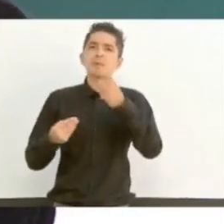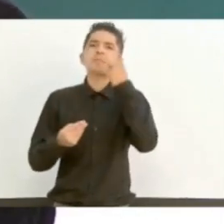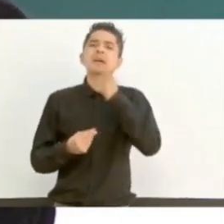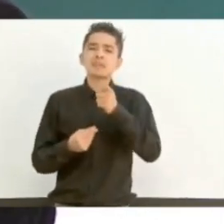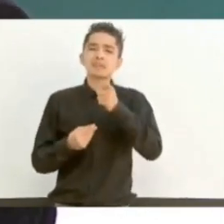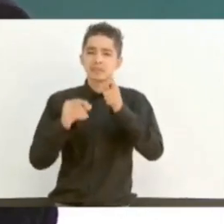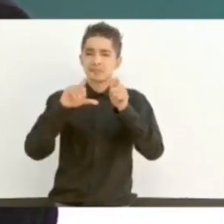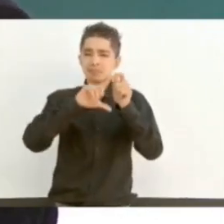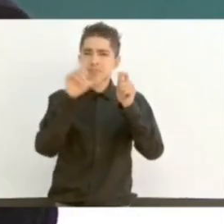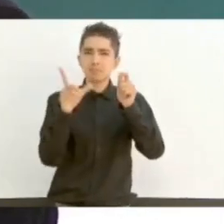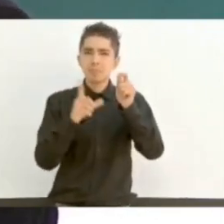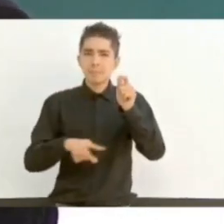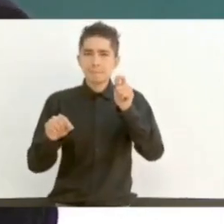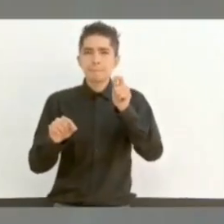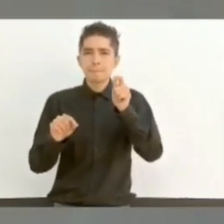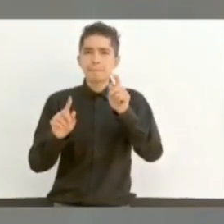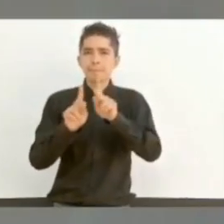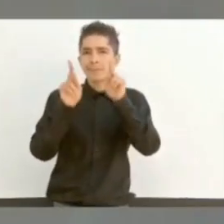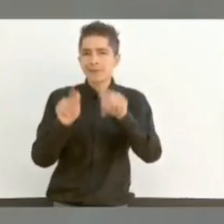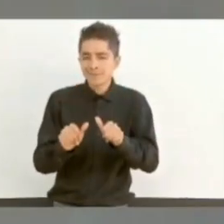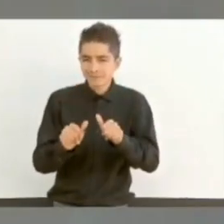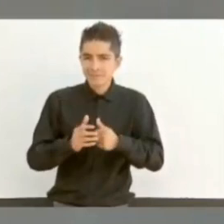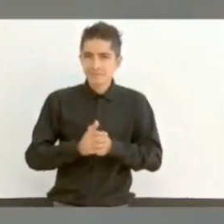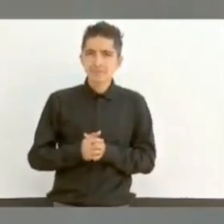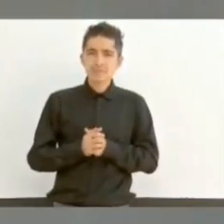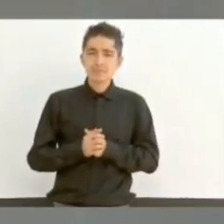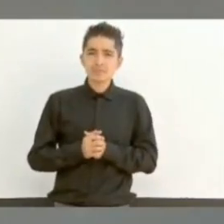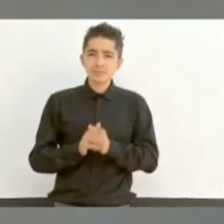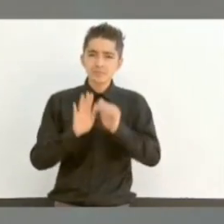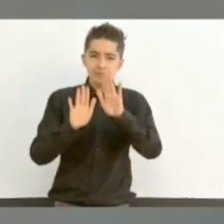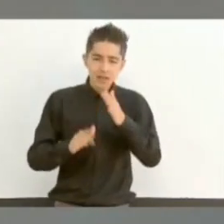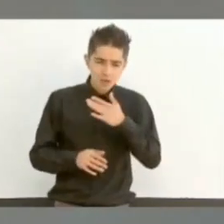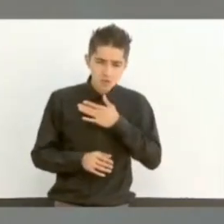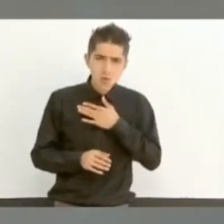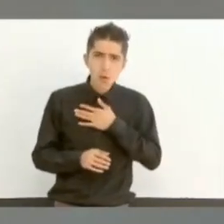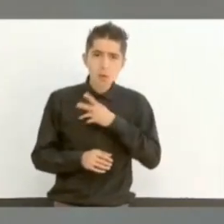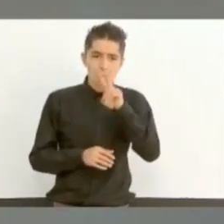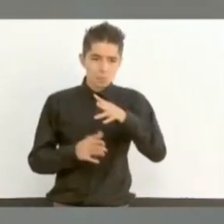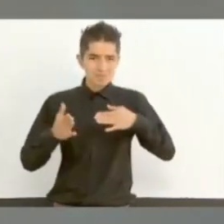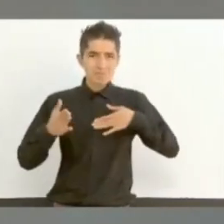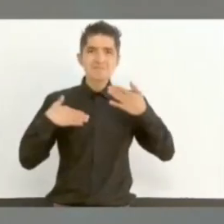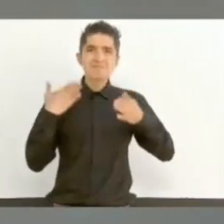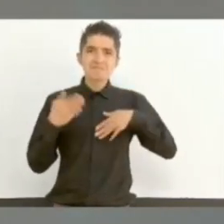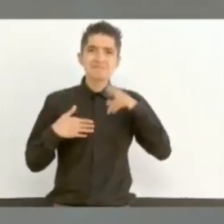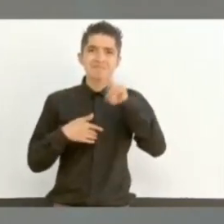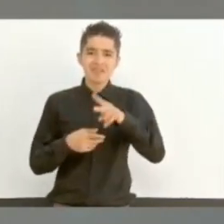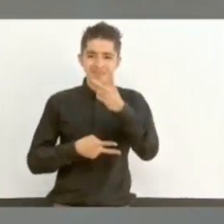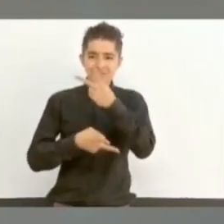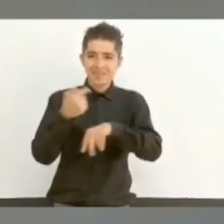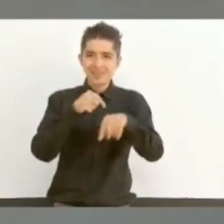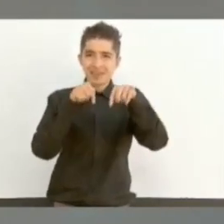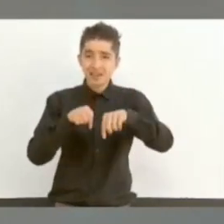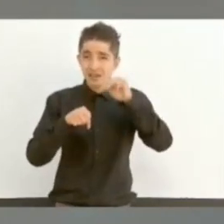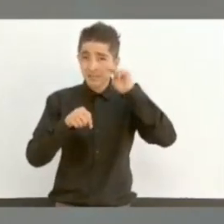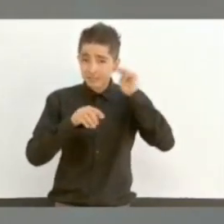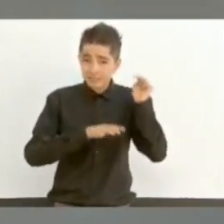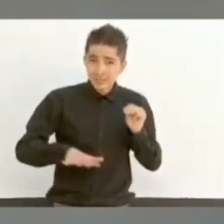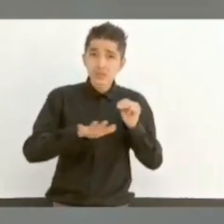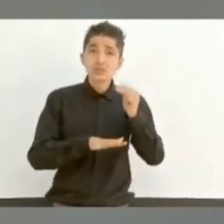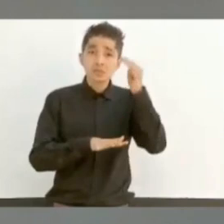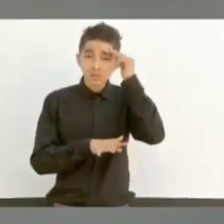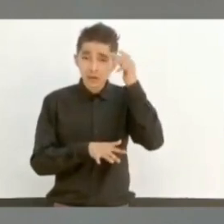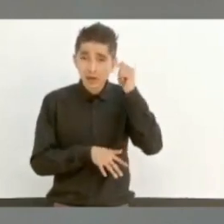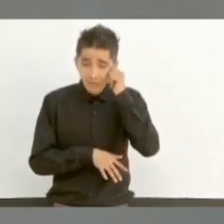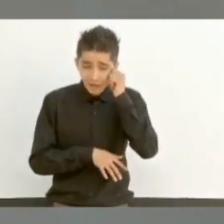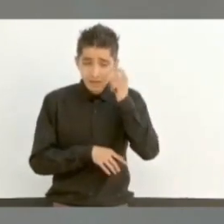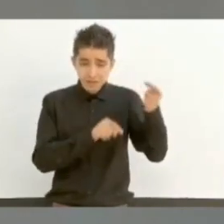pacificar a nuestro país. Yo celebro el estar aquí, repito, en Michoacán, en